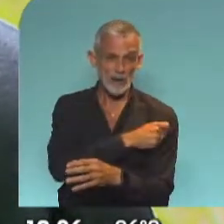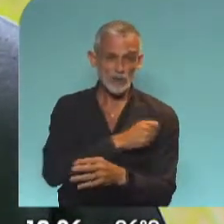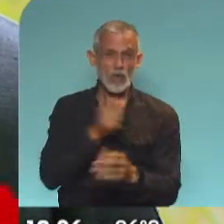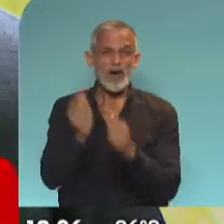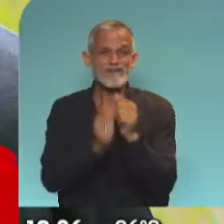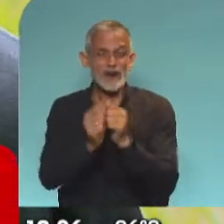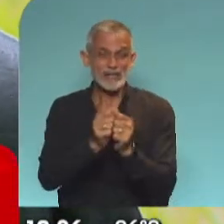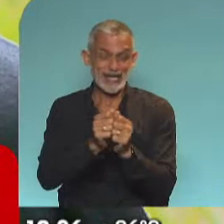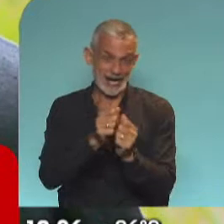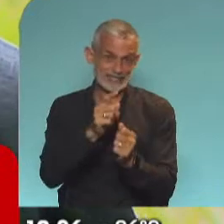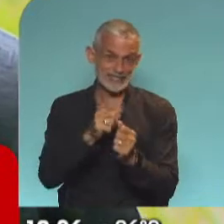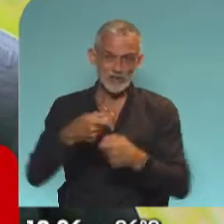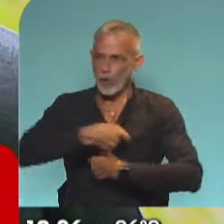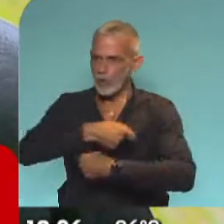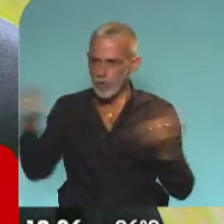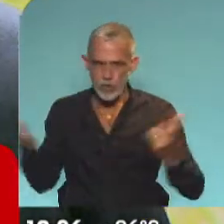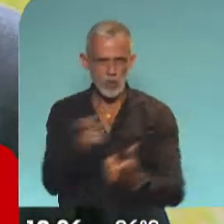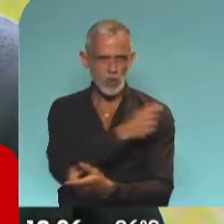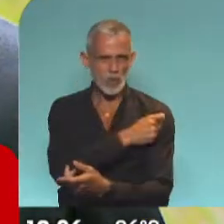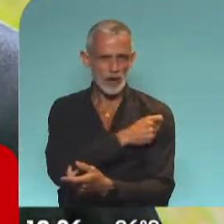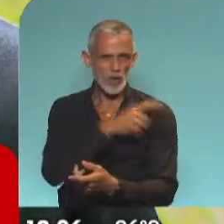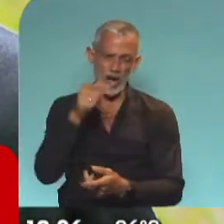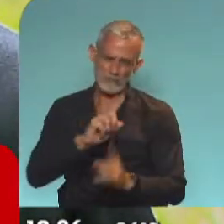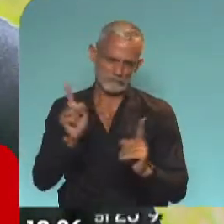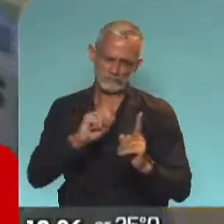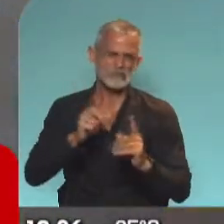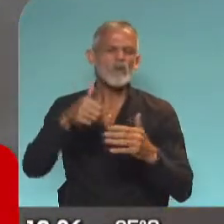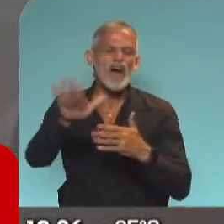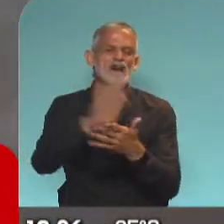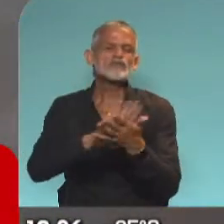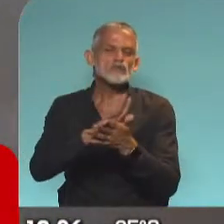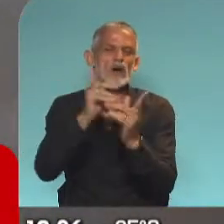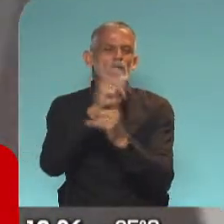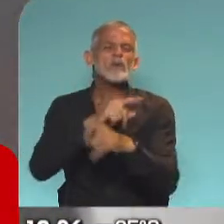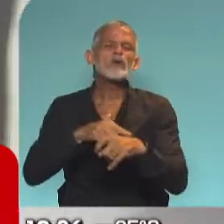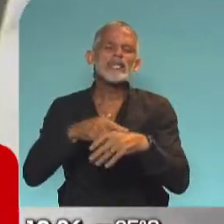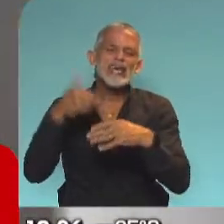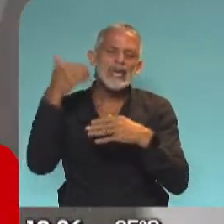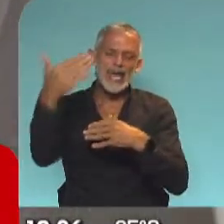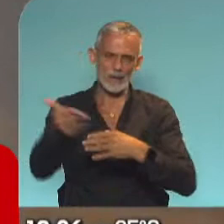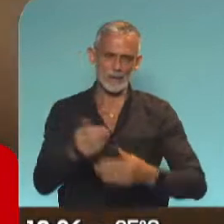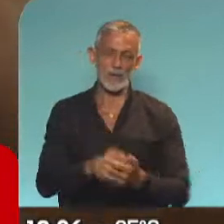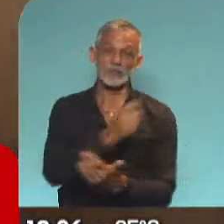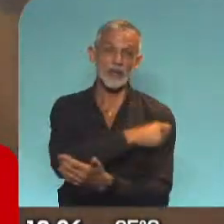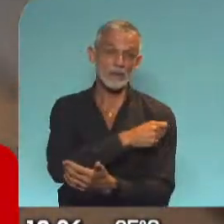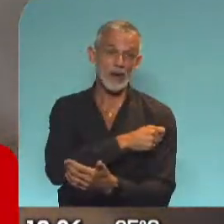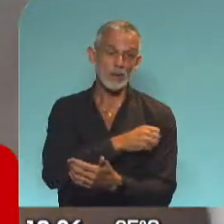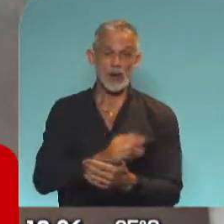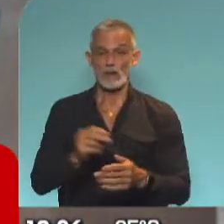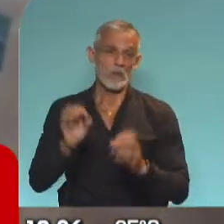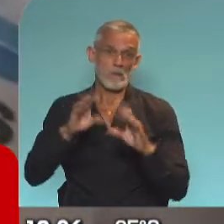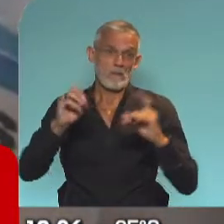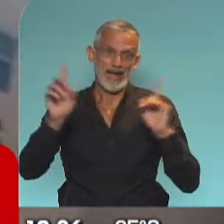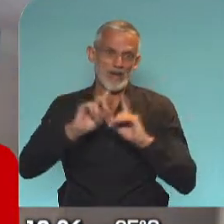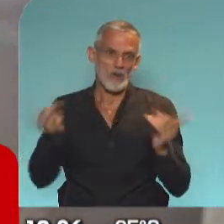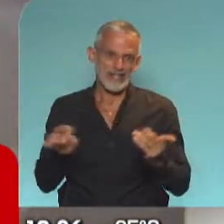producirse la distribución masiva, sino que los va a resolver con el tiempo. La vacuna no es una bala mágica,